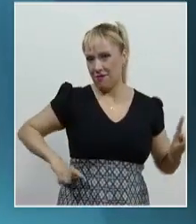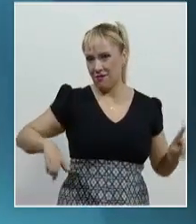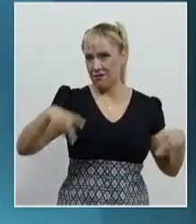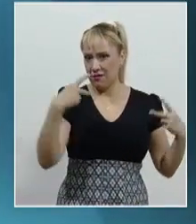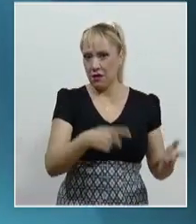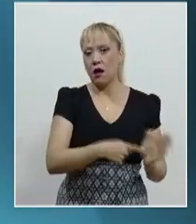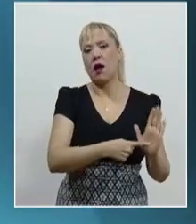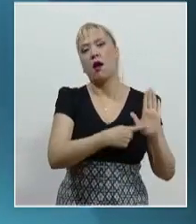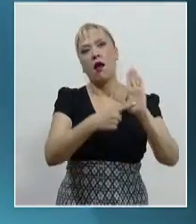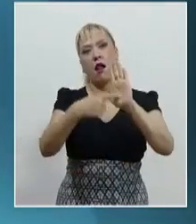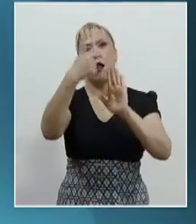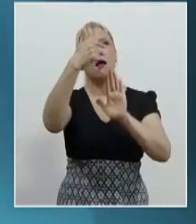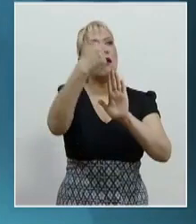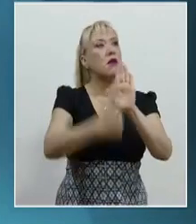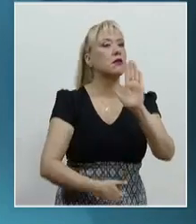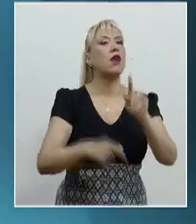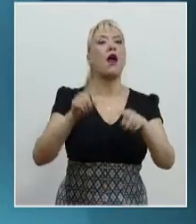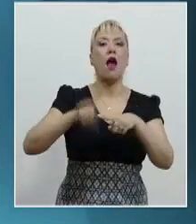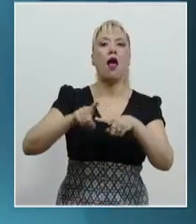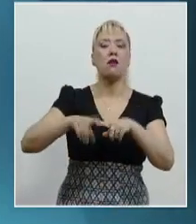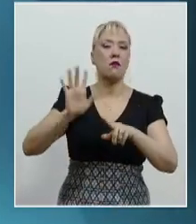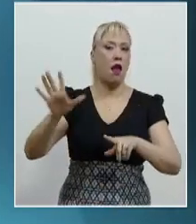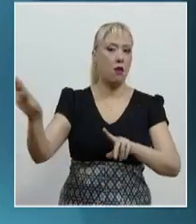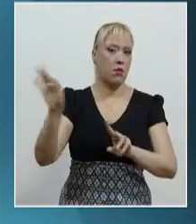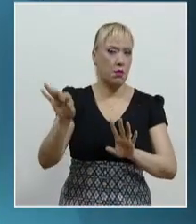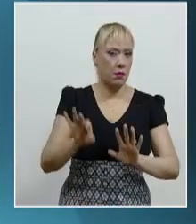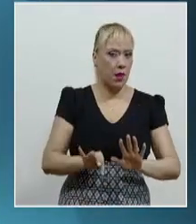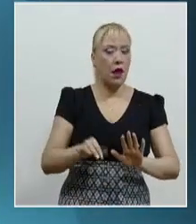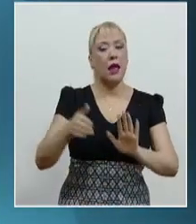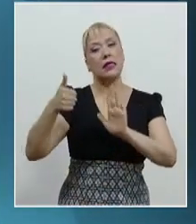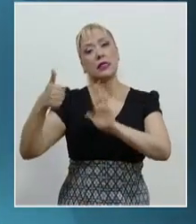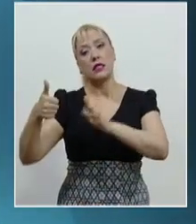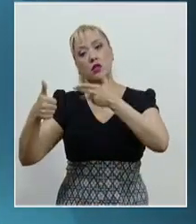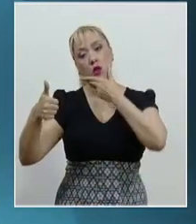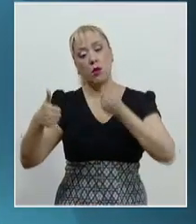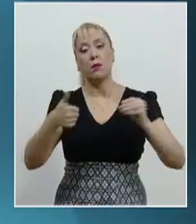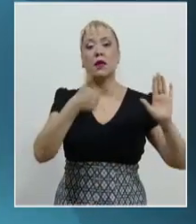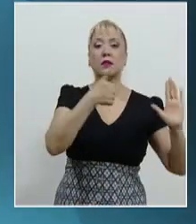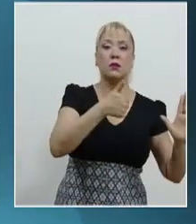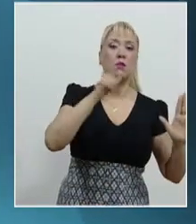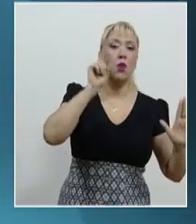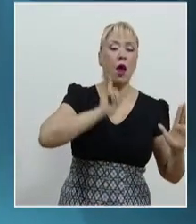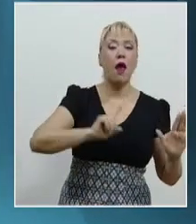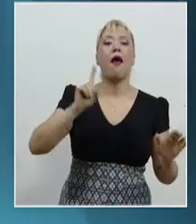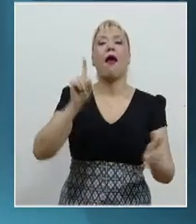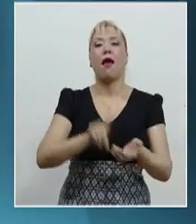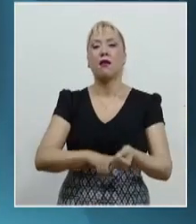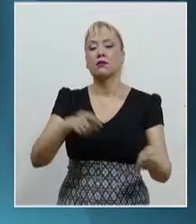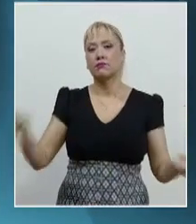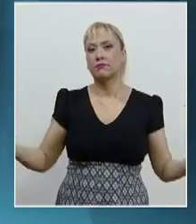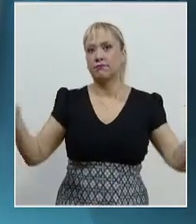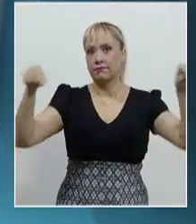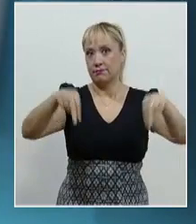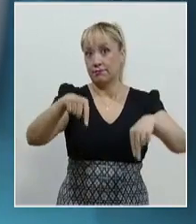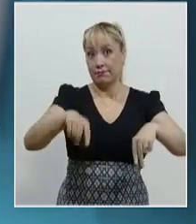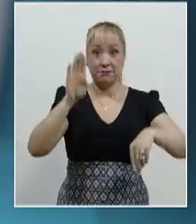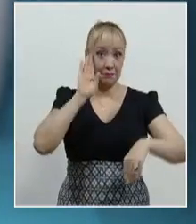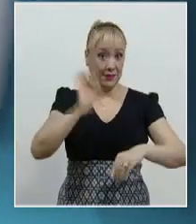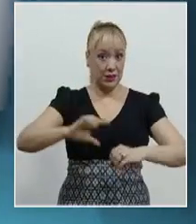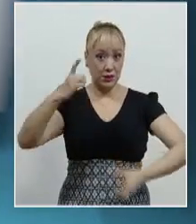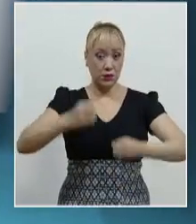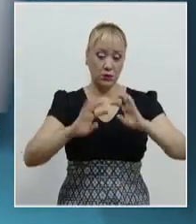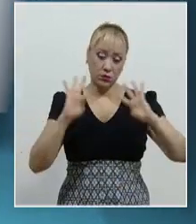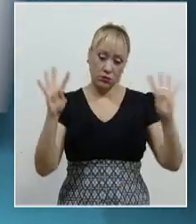los requisitos. De esa lista se elegirán a 6 hombres y 6 mujeres, quienes comparecerán ante el Pleno de Ministros de la